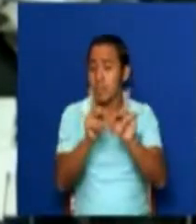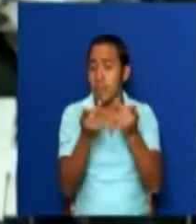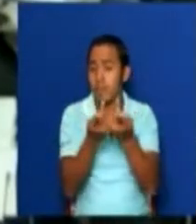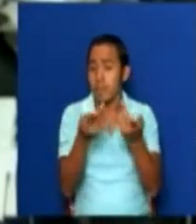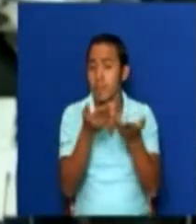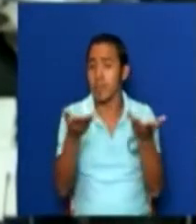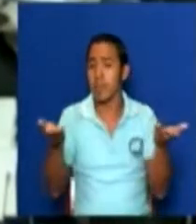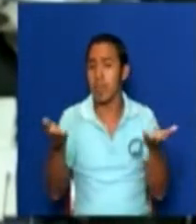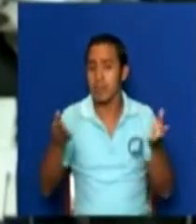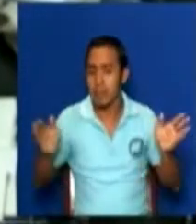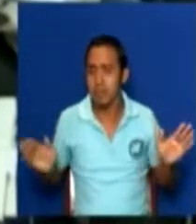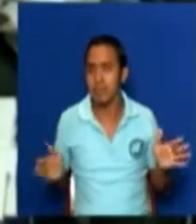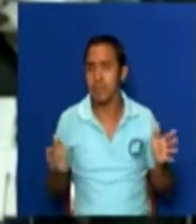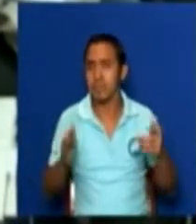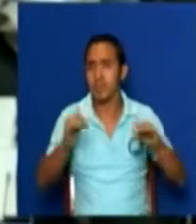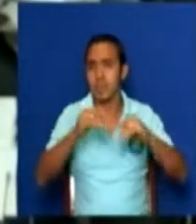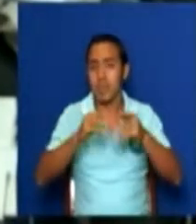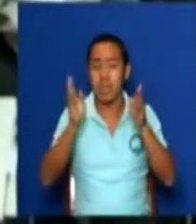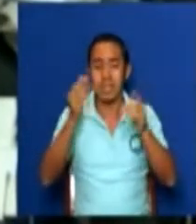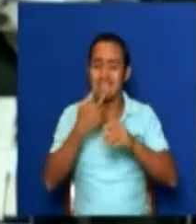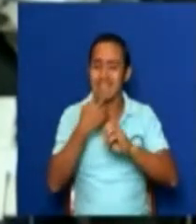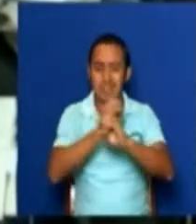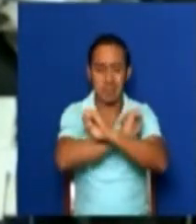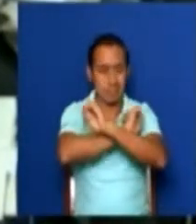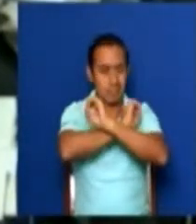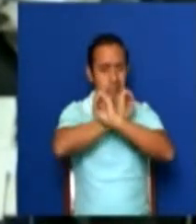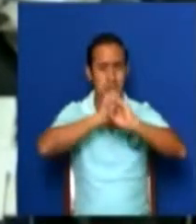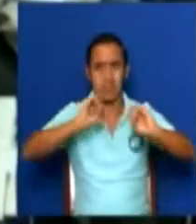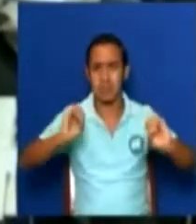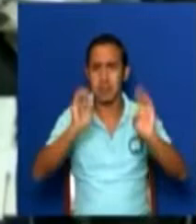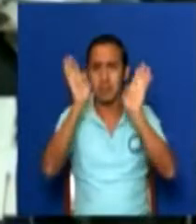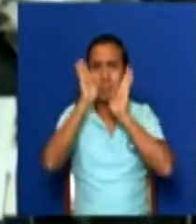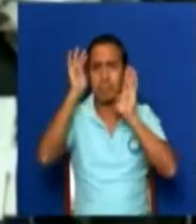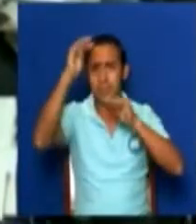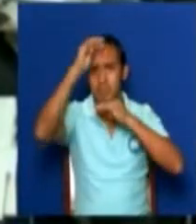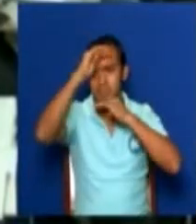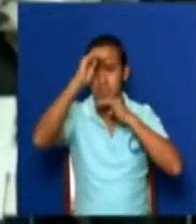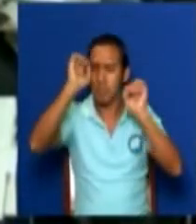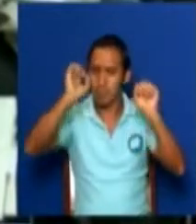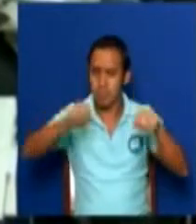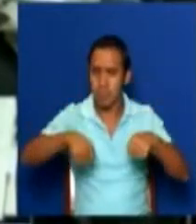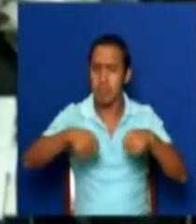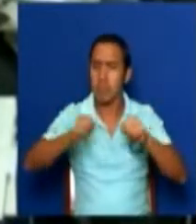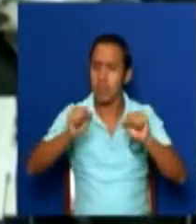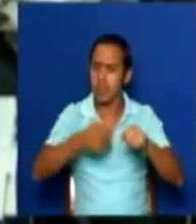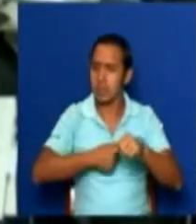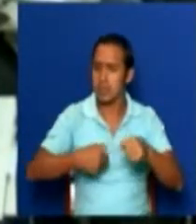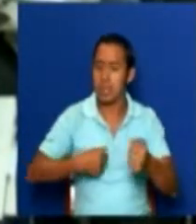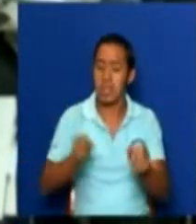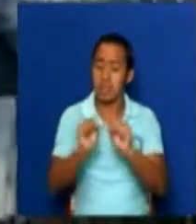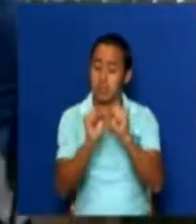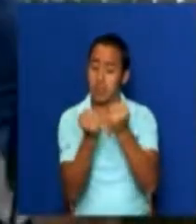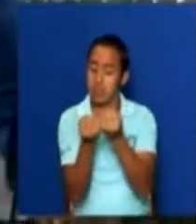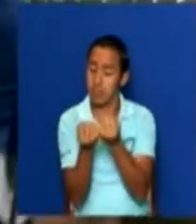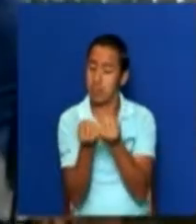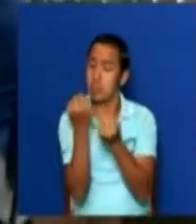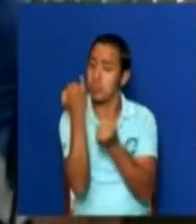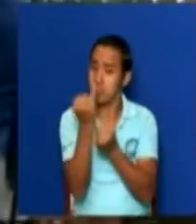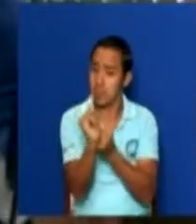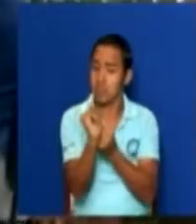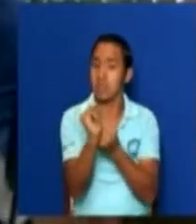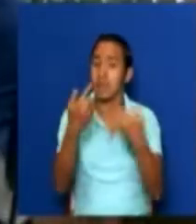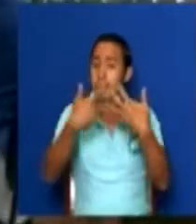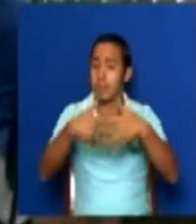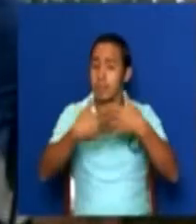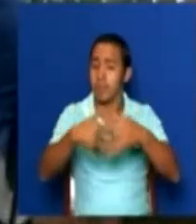escenario promover una total privatización. Podemos promover un asocio público-privado, porque la empresa